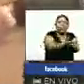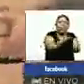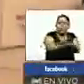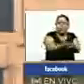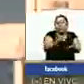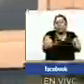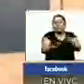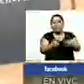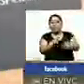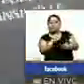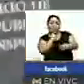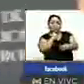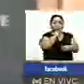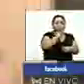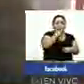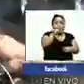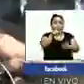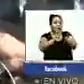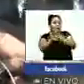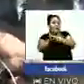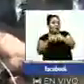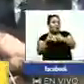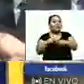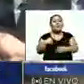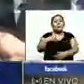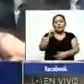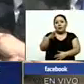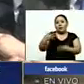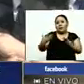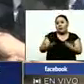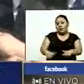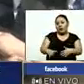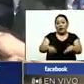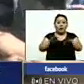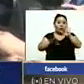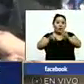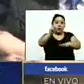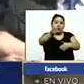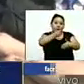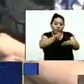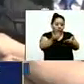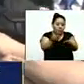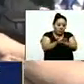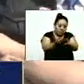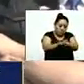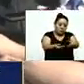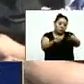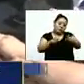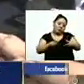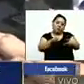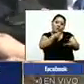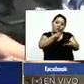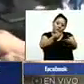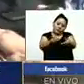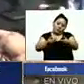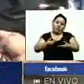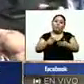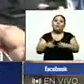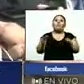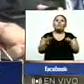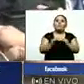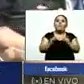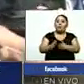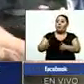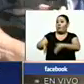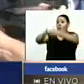algo irregular ocurrió en ese proyecto. De hecho se enviaron cerca de 11 informes al ex ministro de Obras Públicas, incluso la Corte